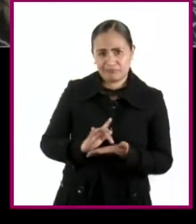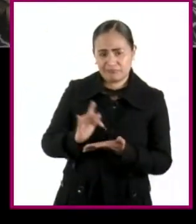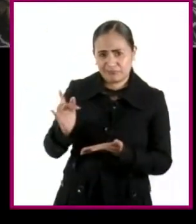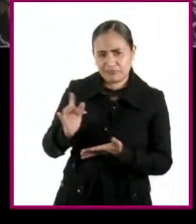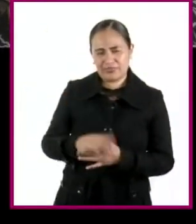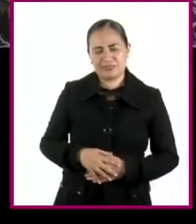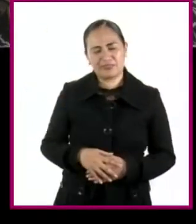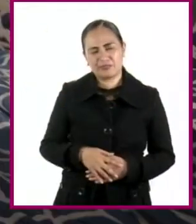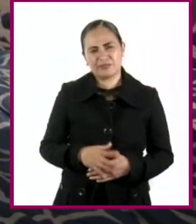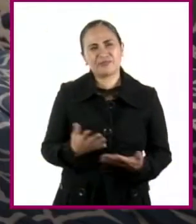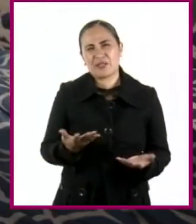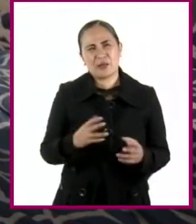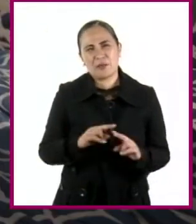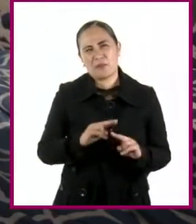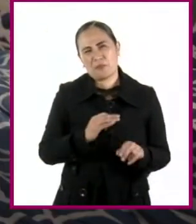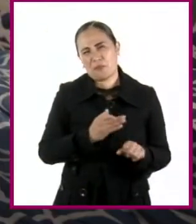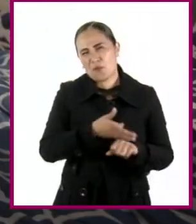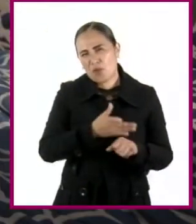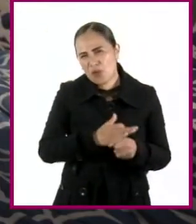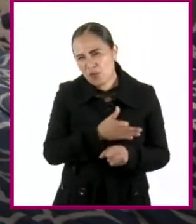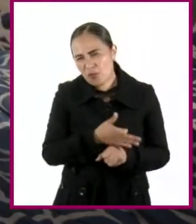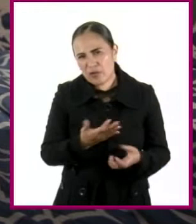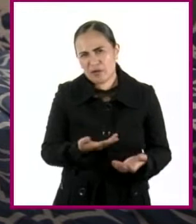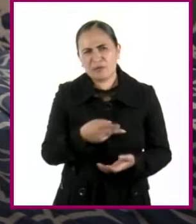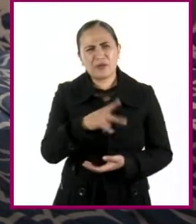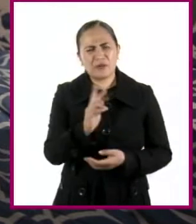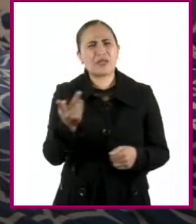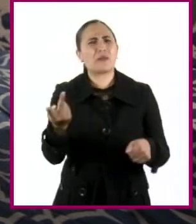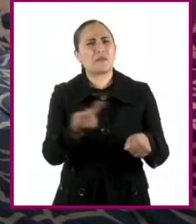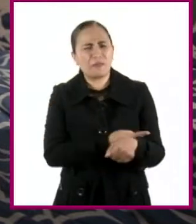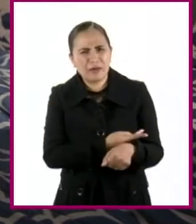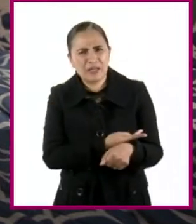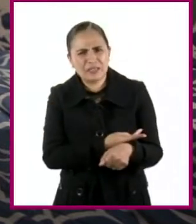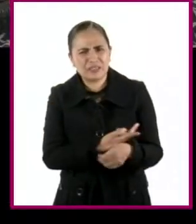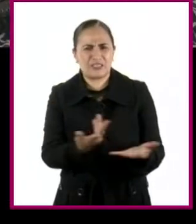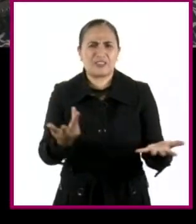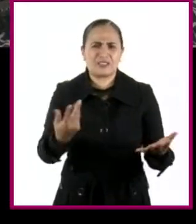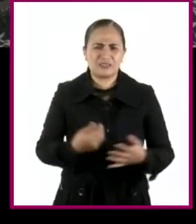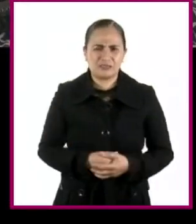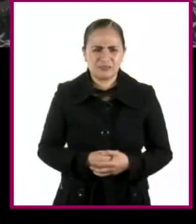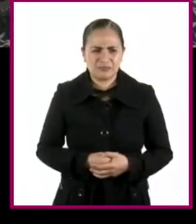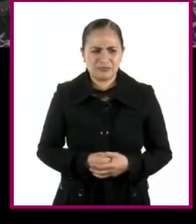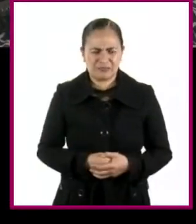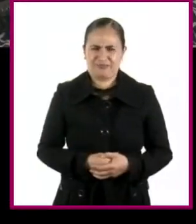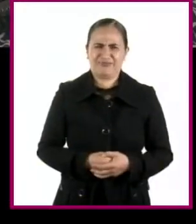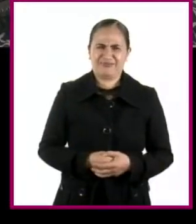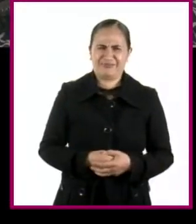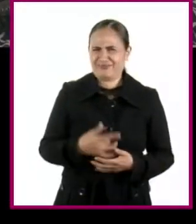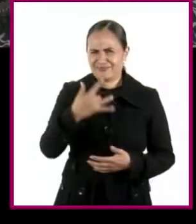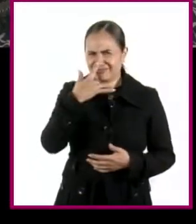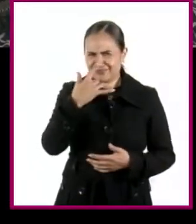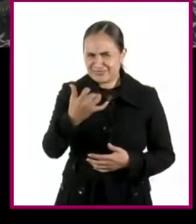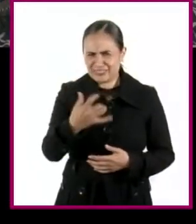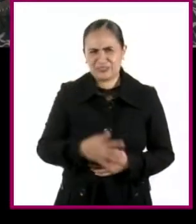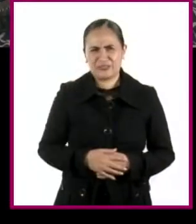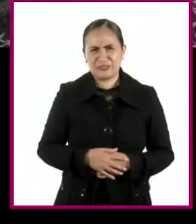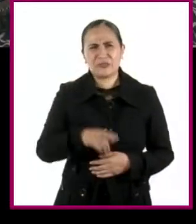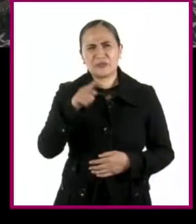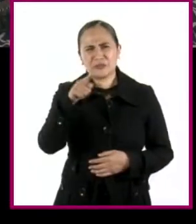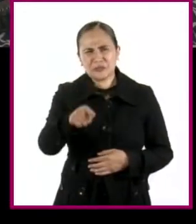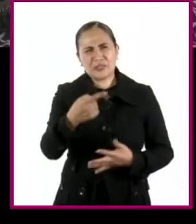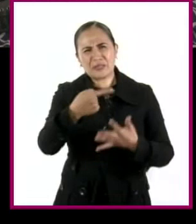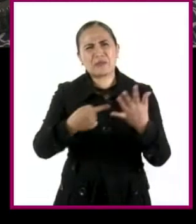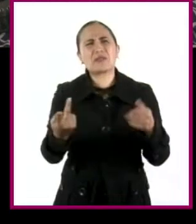coto, pero dime, ¿qué rollo con el pollo? ¿Qué tranza por la panza? ¿Qué? ¿Qué pachuca por